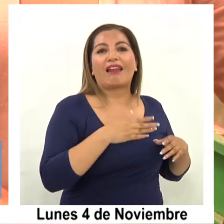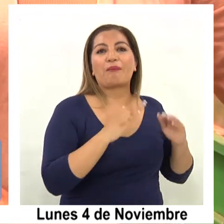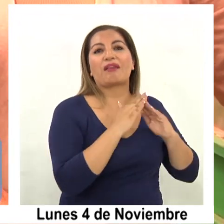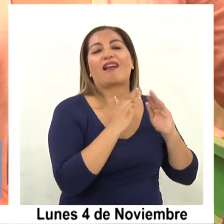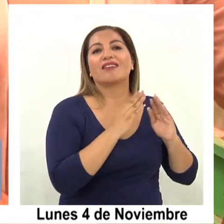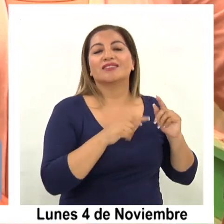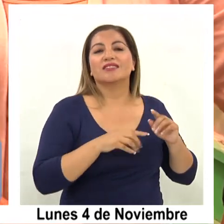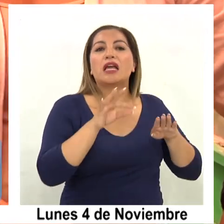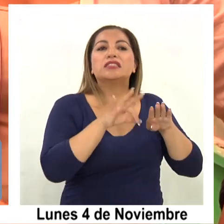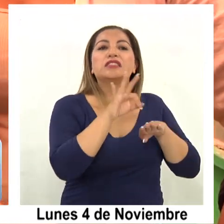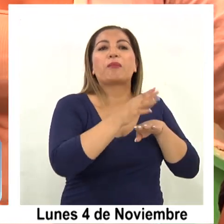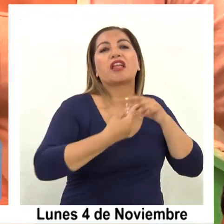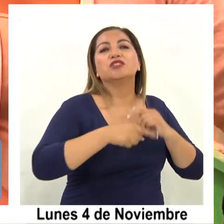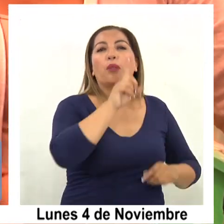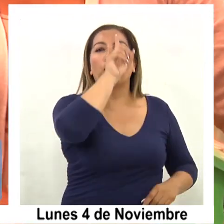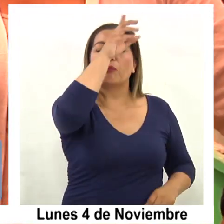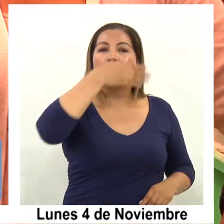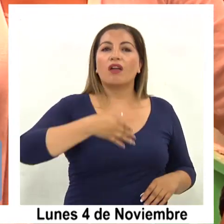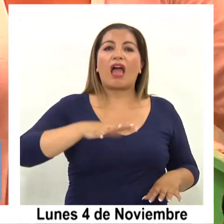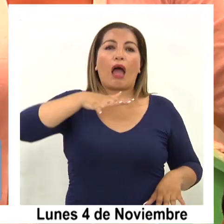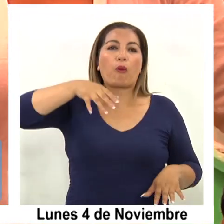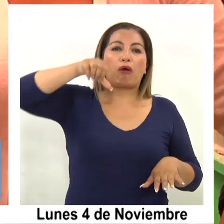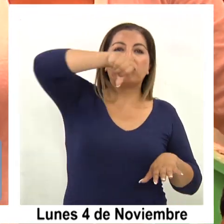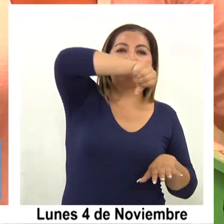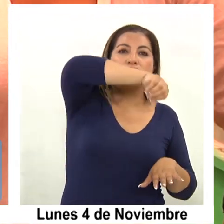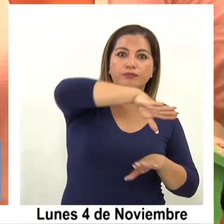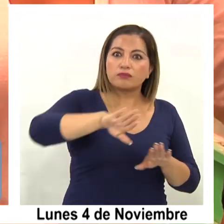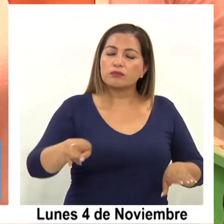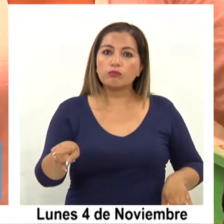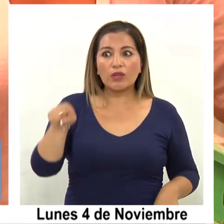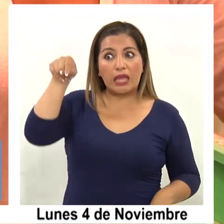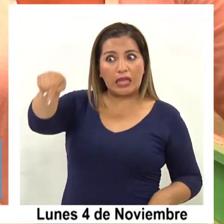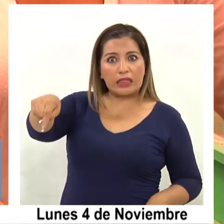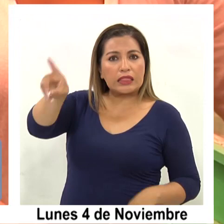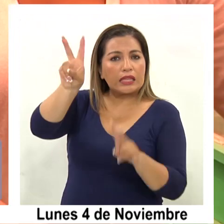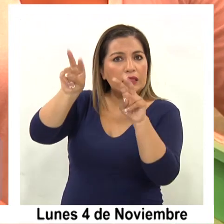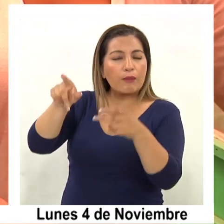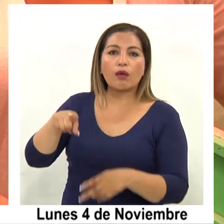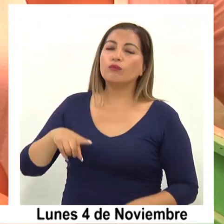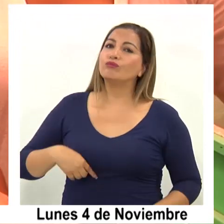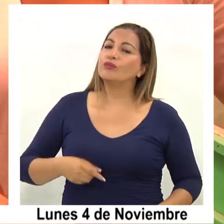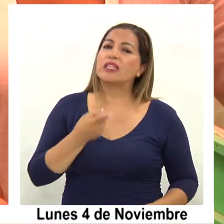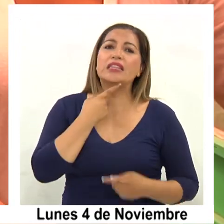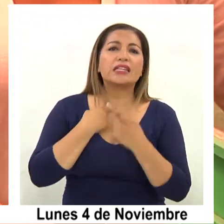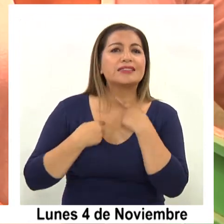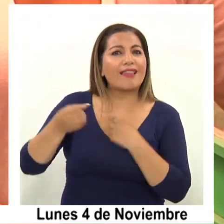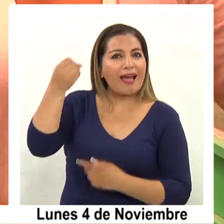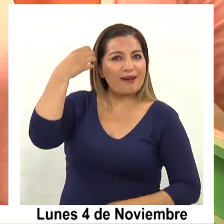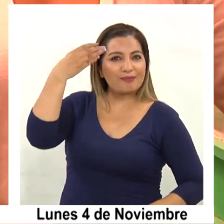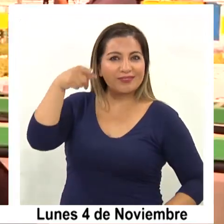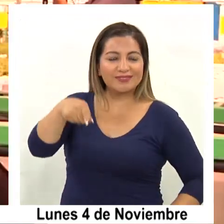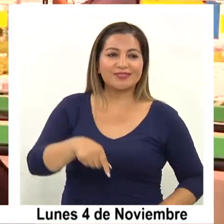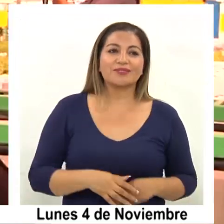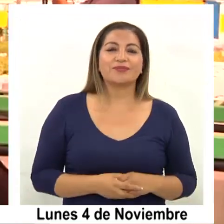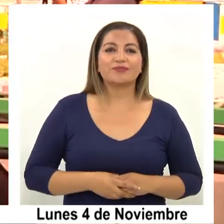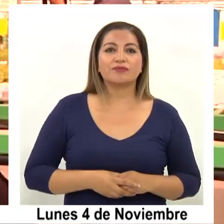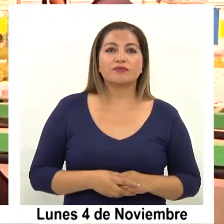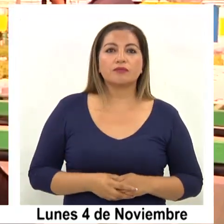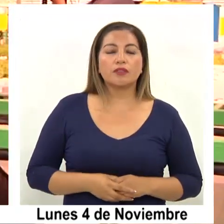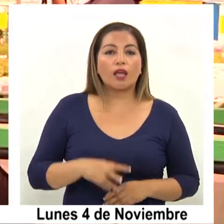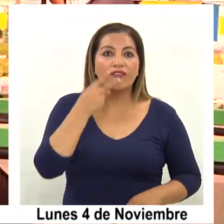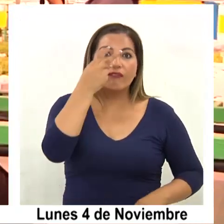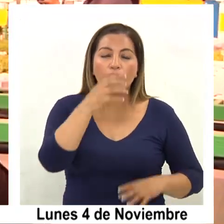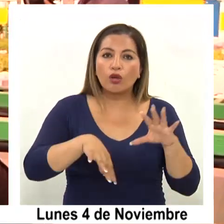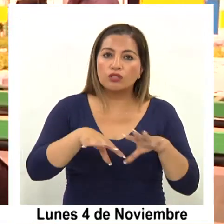a nuestra siembra tradicional, a aguas, lo que es. Pero es muy interesante tener acá, es aprender así. Ver cosas